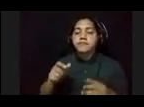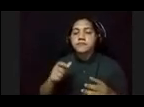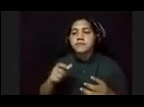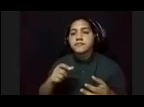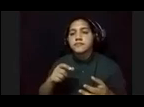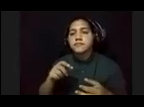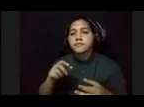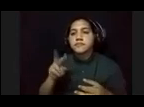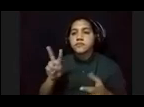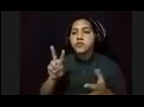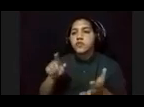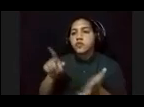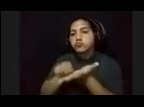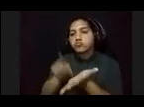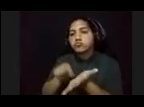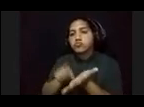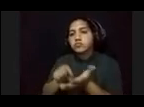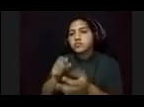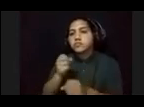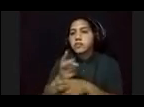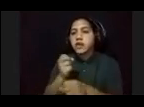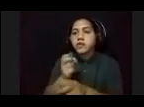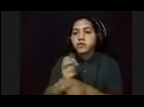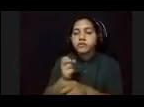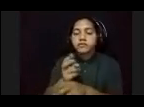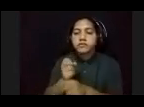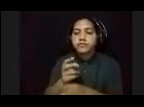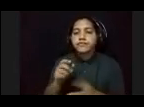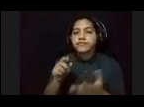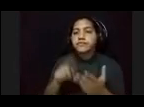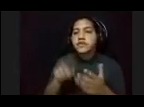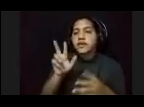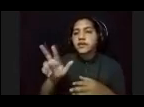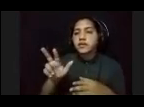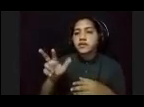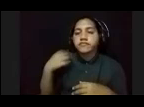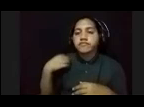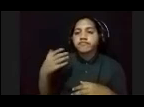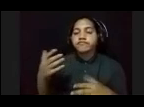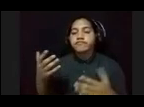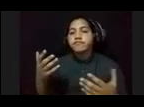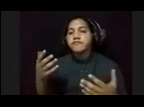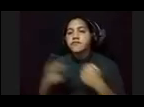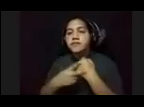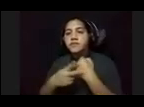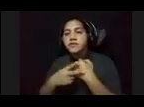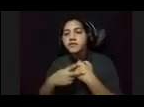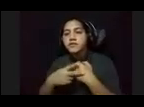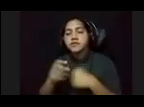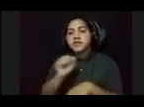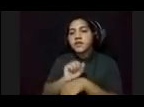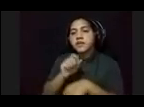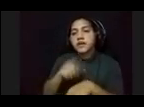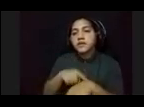2 impresores de un diario, 3 jornaleros de almacén de trabajos temporales del